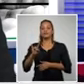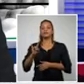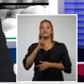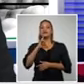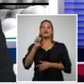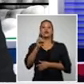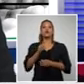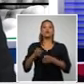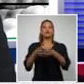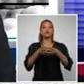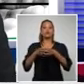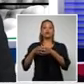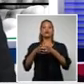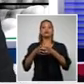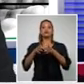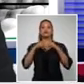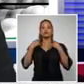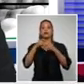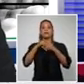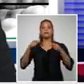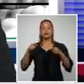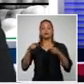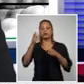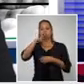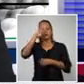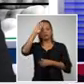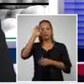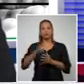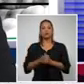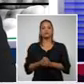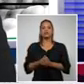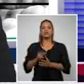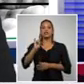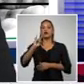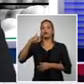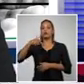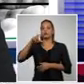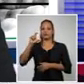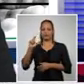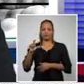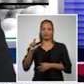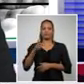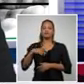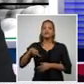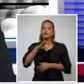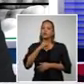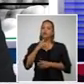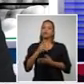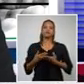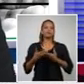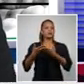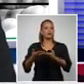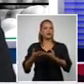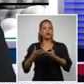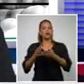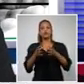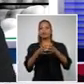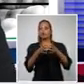y 60 la Organización de Pioneros José Martí. Jóvenes destacados, colectivos laborales